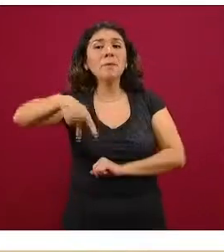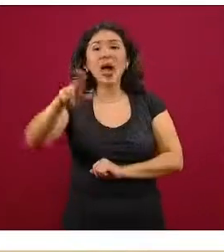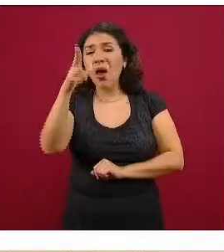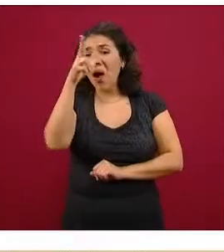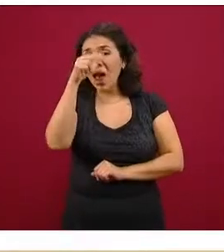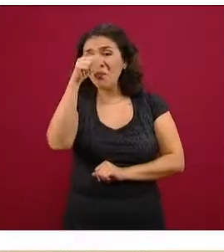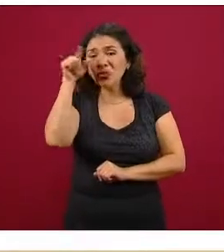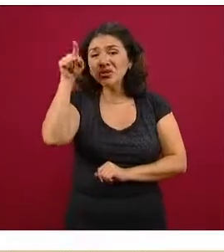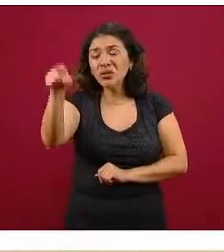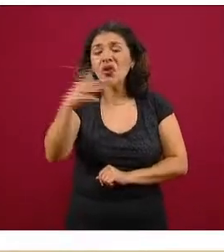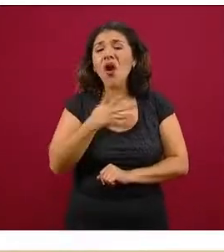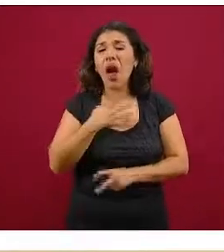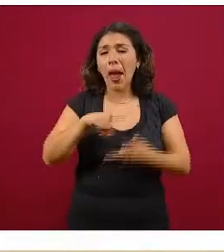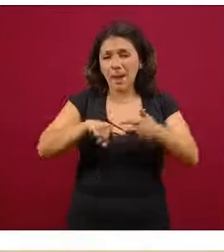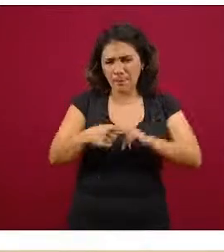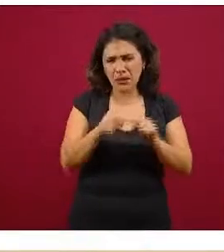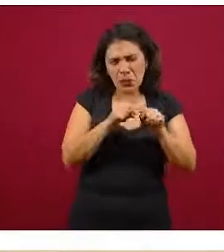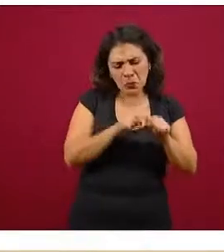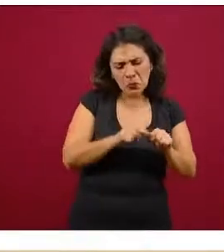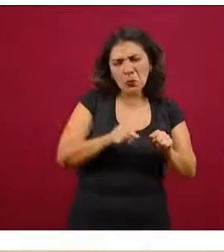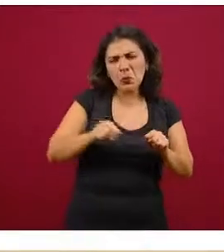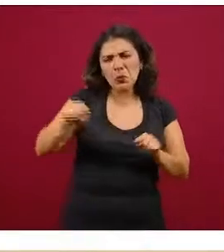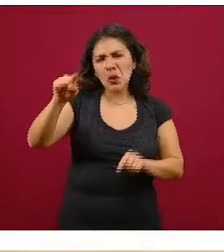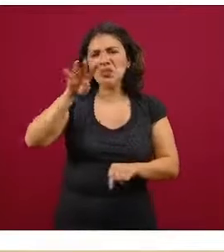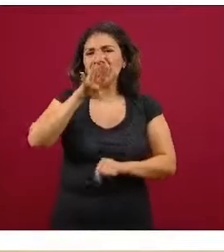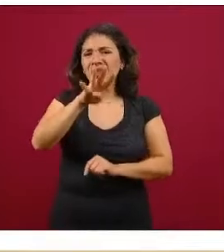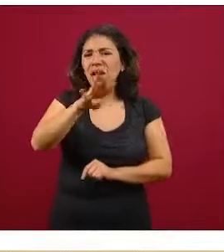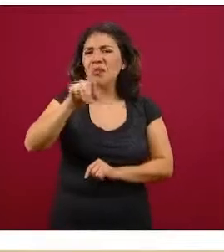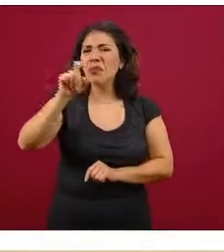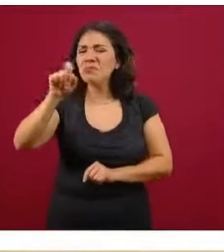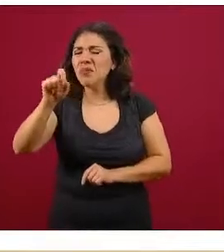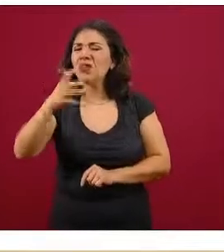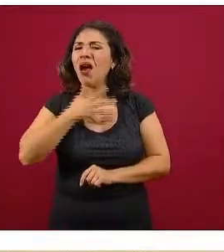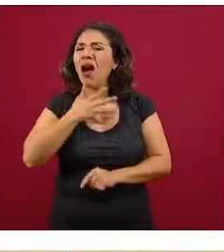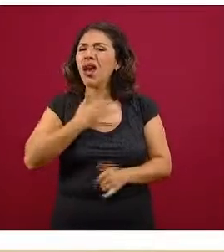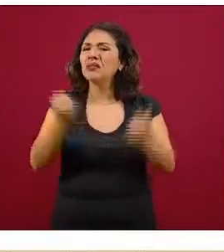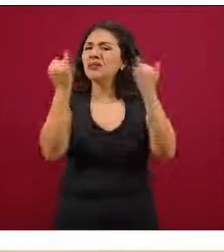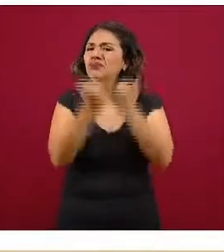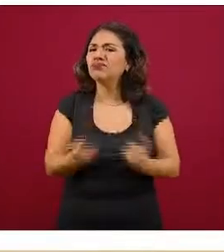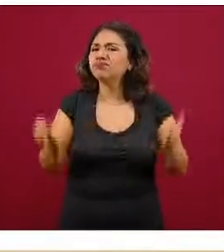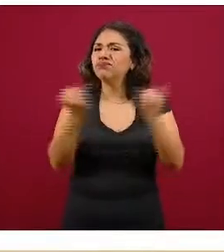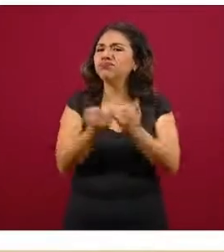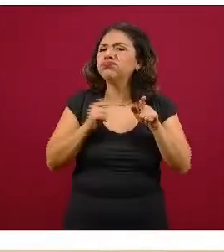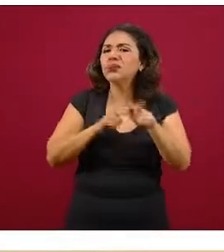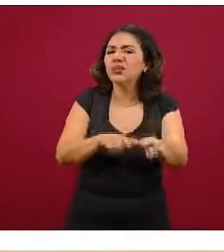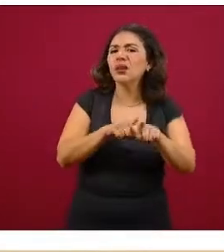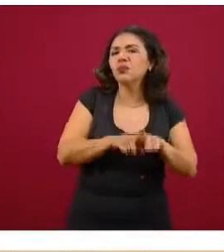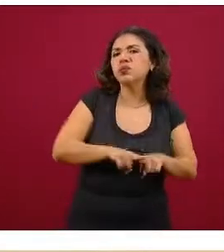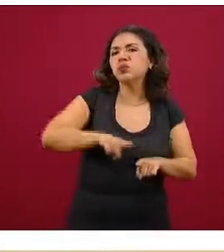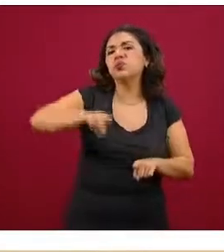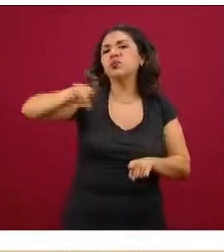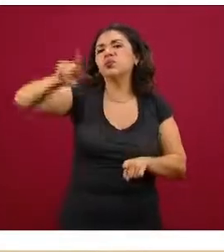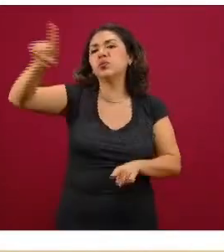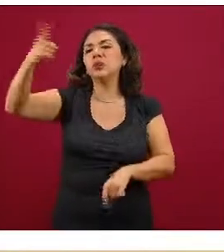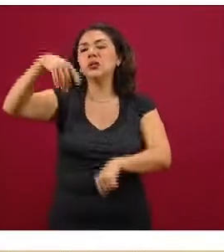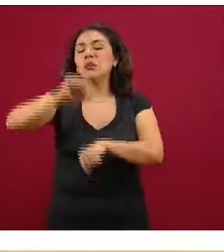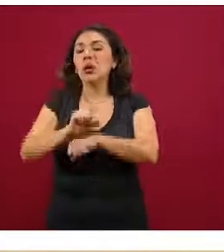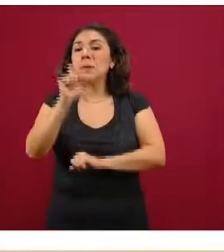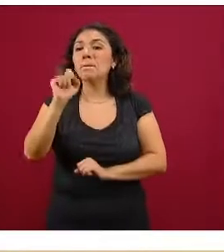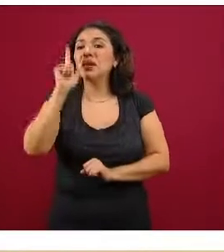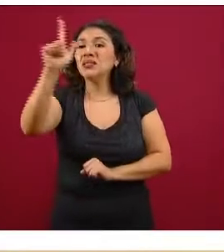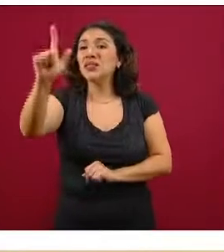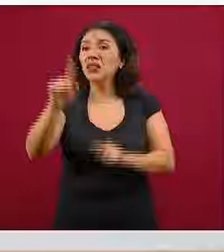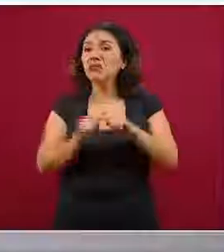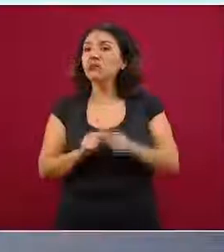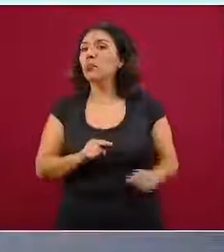que inicia con una transmisión desde la semana 19-20 y esta se mantuvo de manera sostenida prácticamente la semana 27,